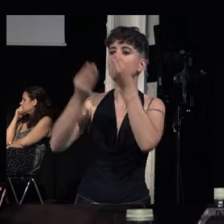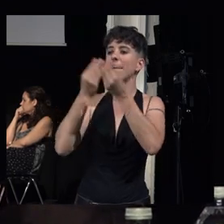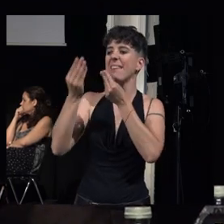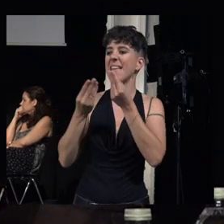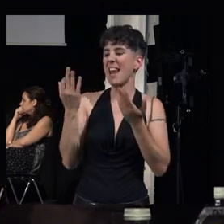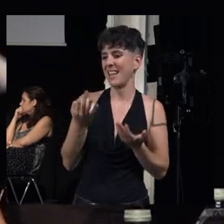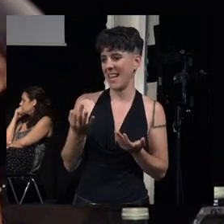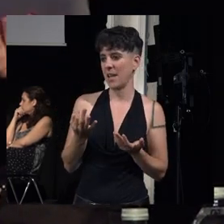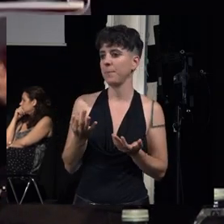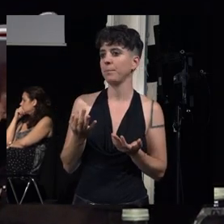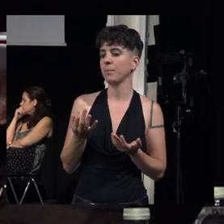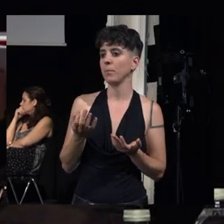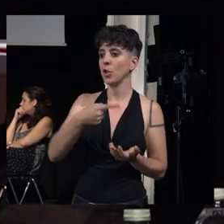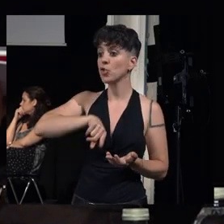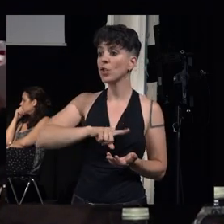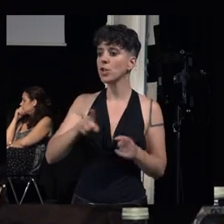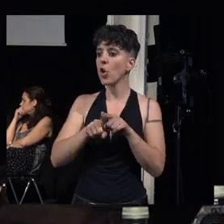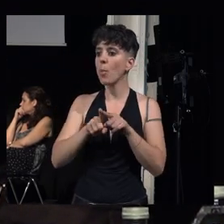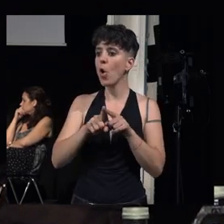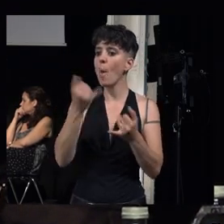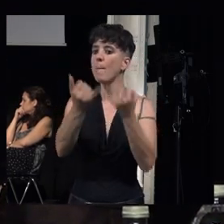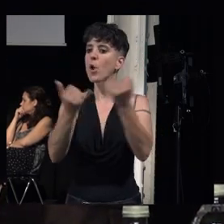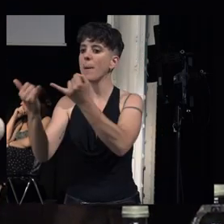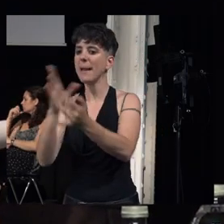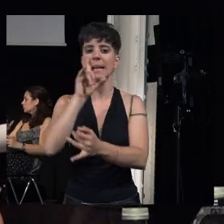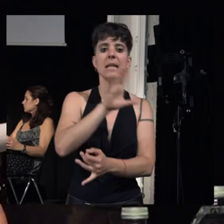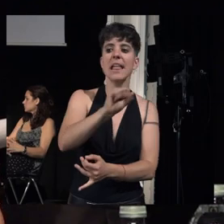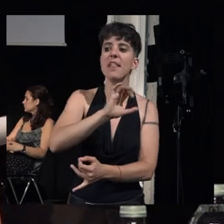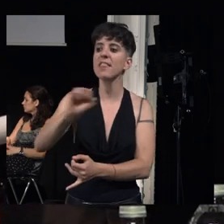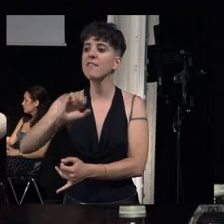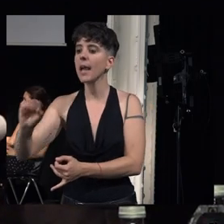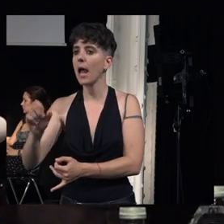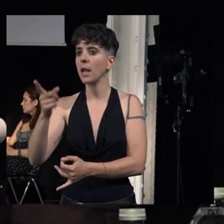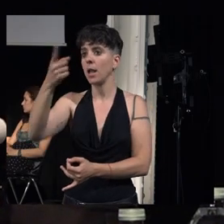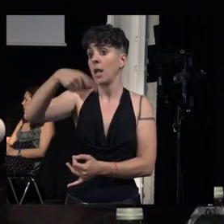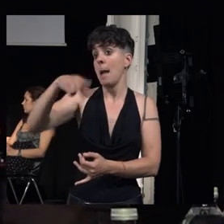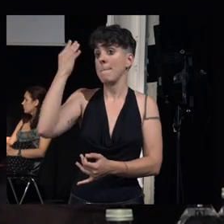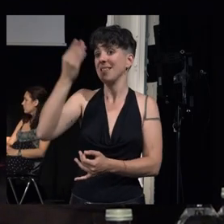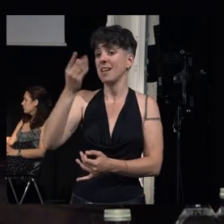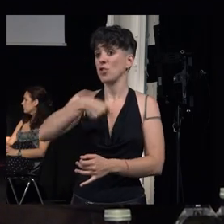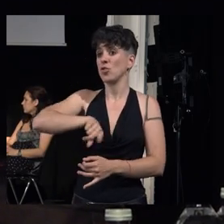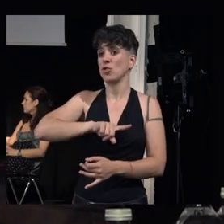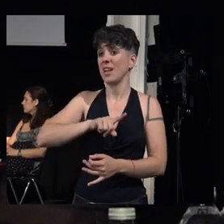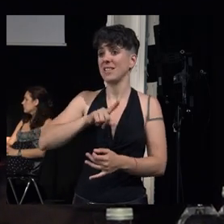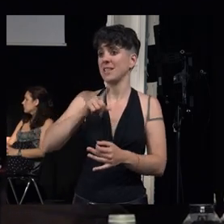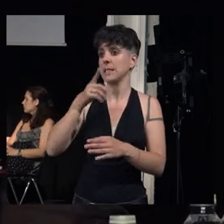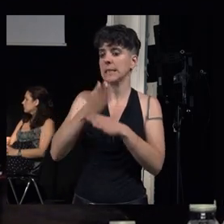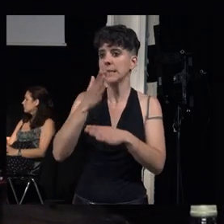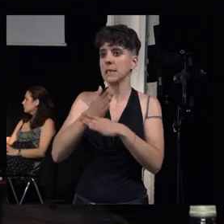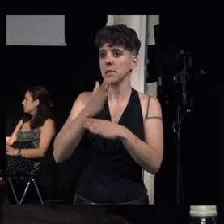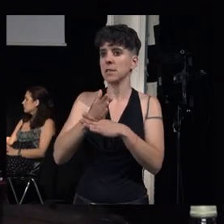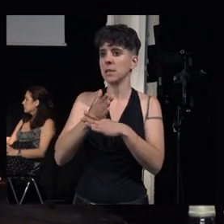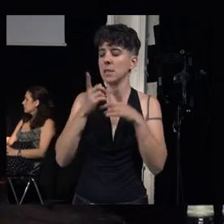de quiénes eran las... Teníamos que identificar problemáticas, además pensar que estábamos todo el rato tratando